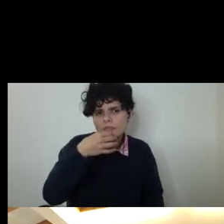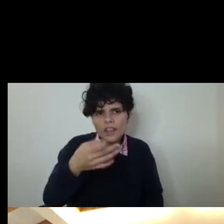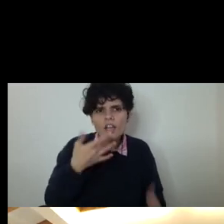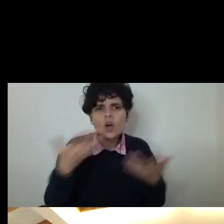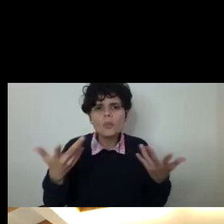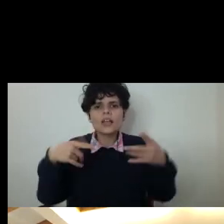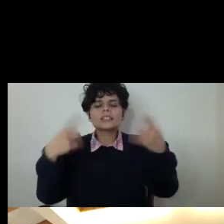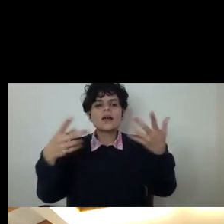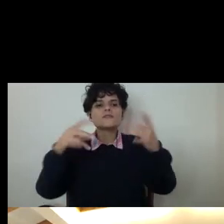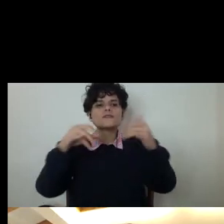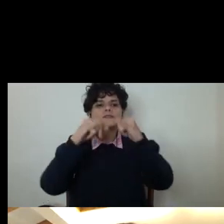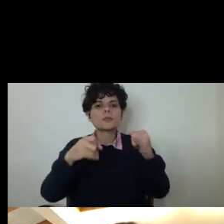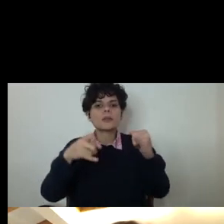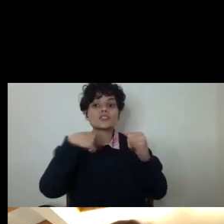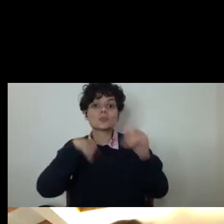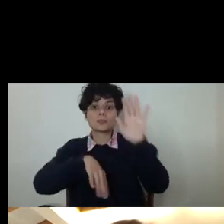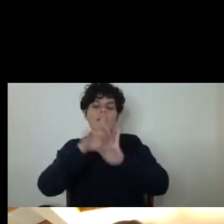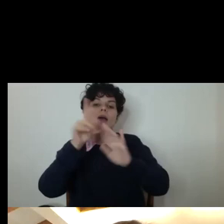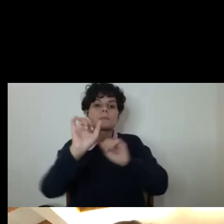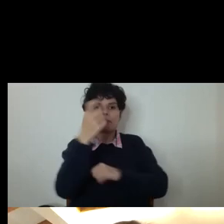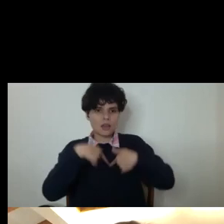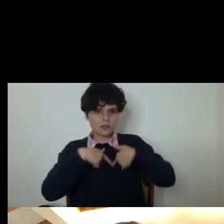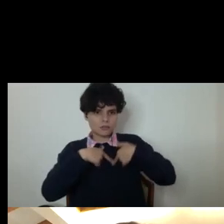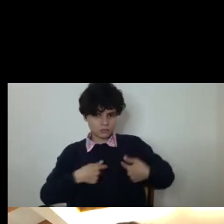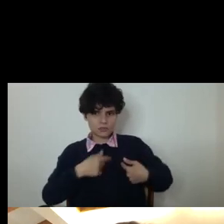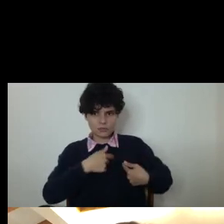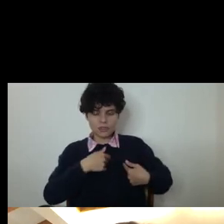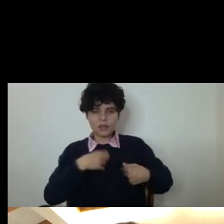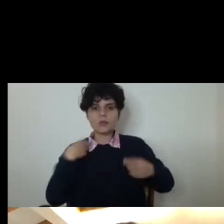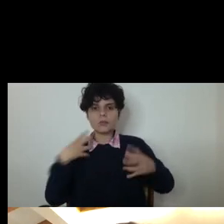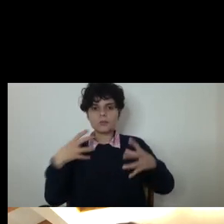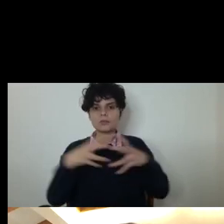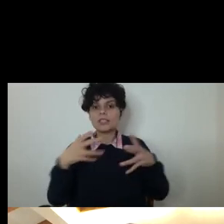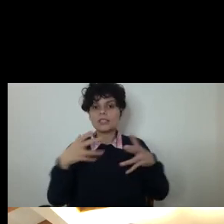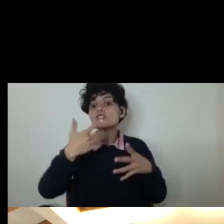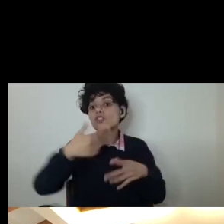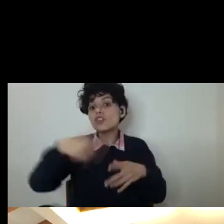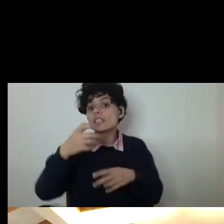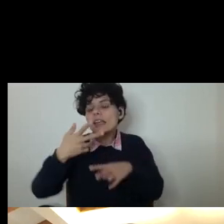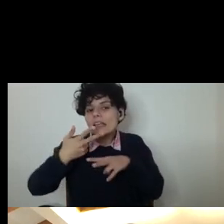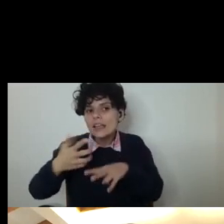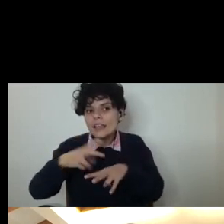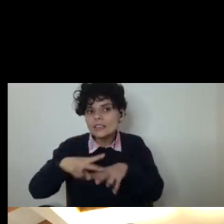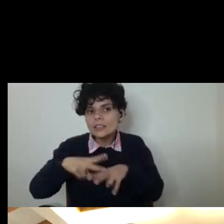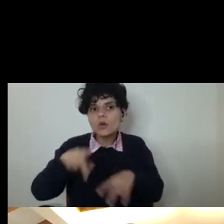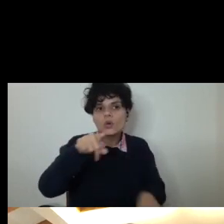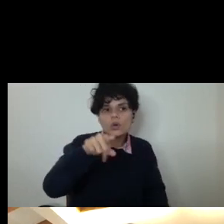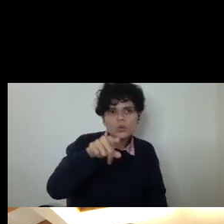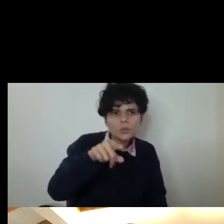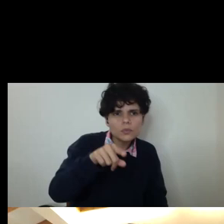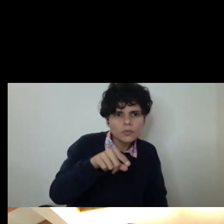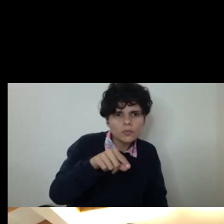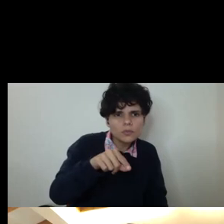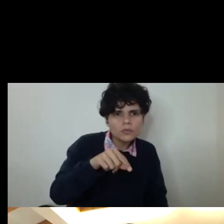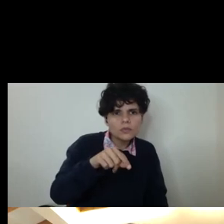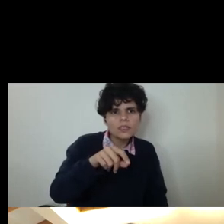que está presente en el músculo cardíaco. Y lo que hicimos fue transfectar con un SH contra RIR2 y